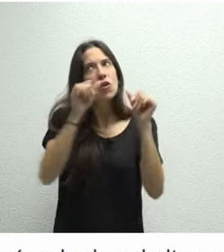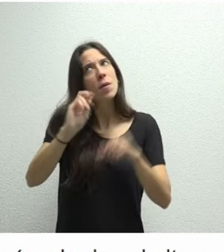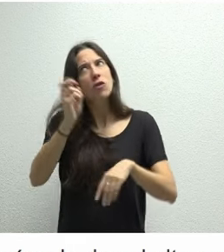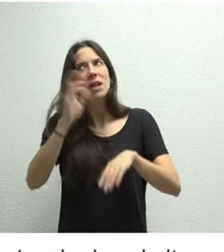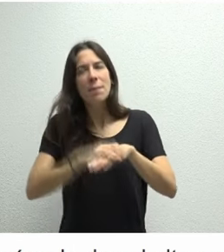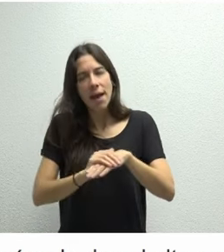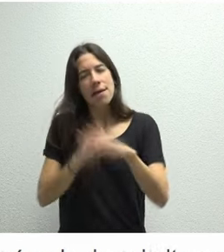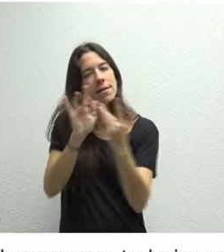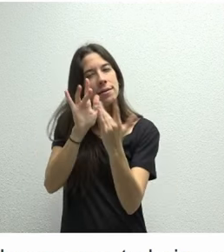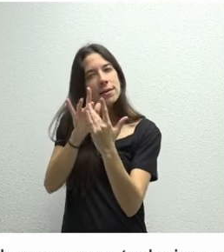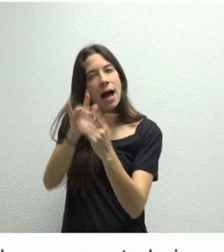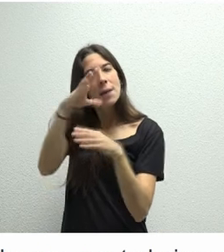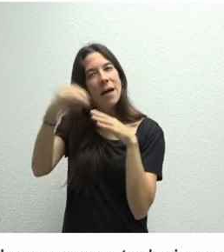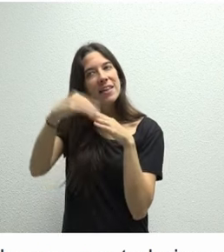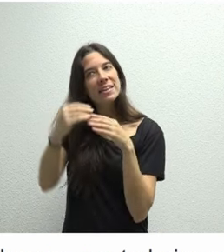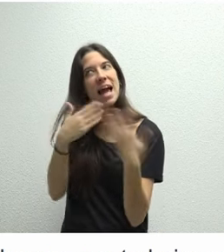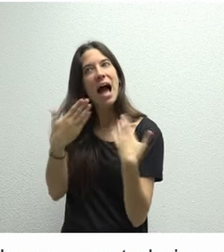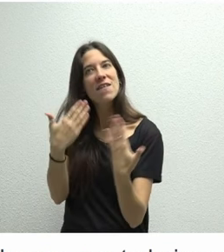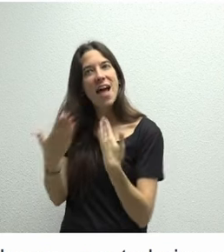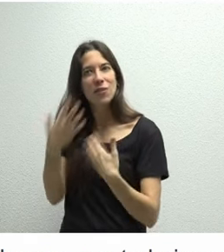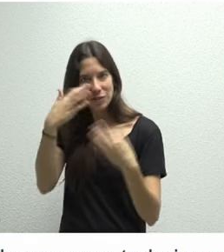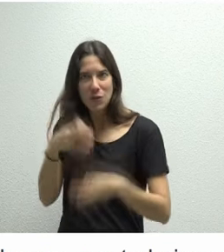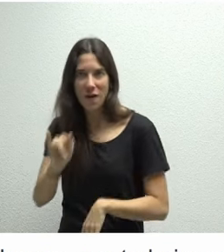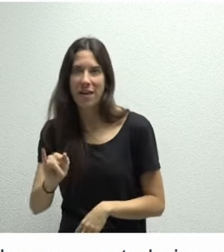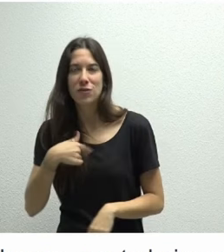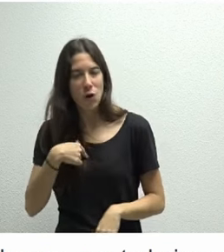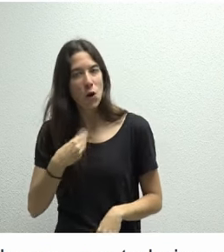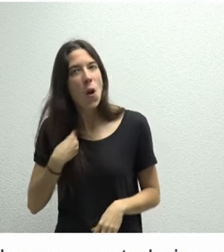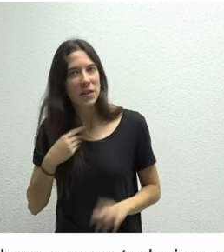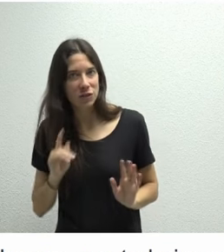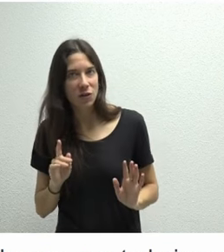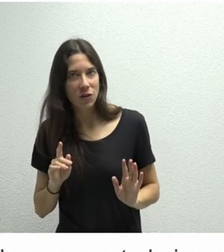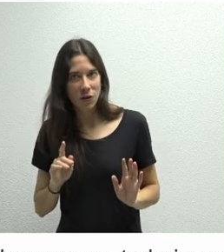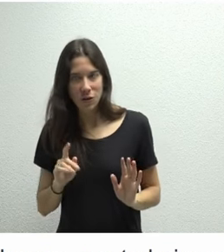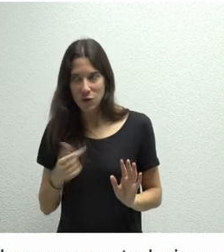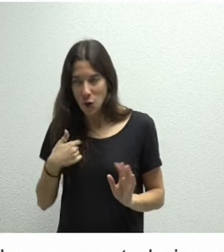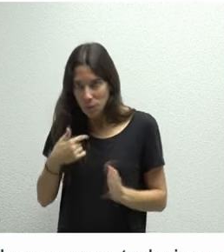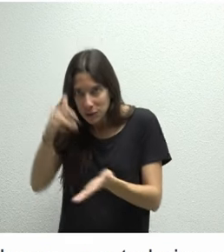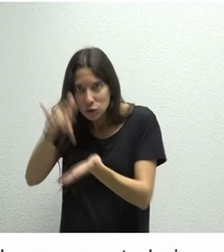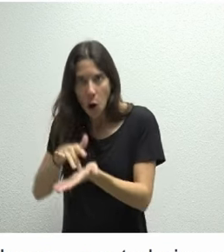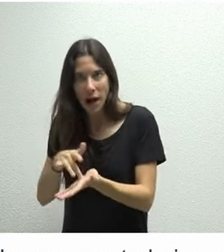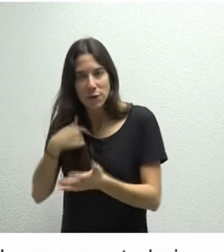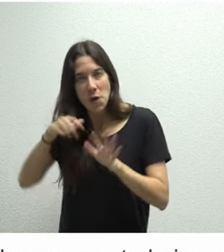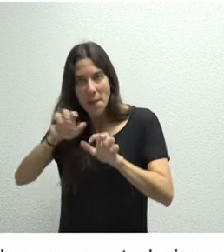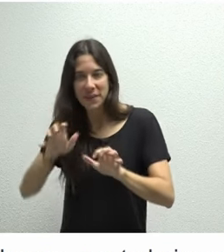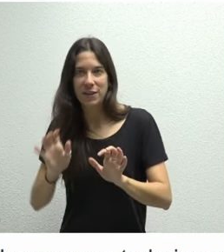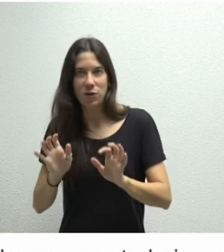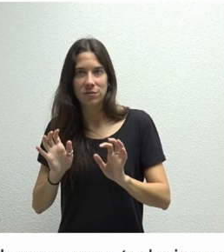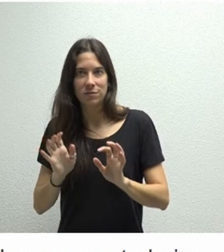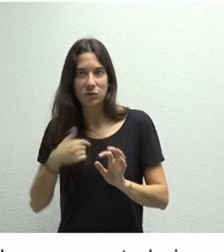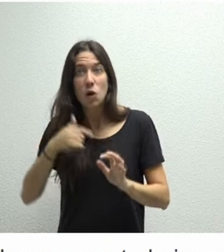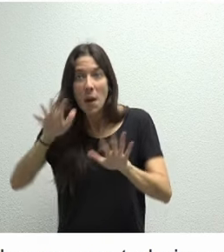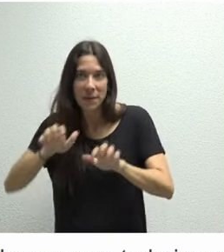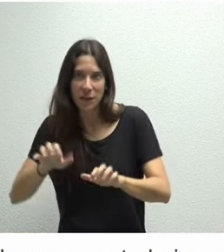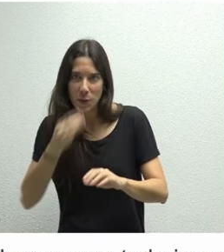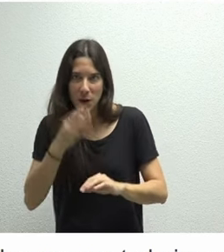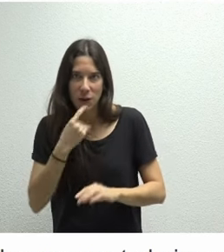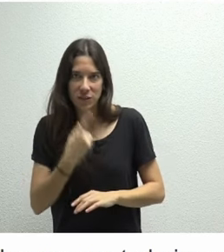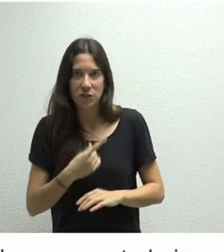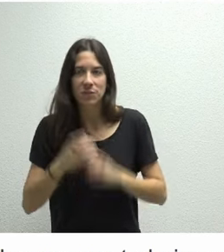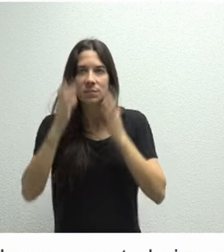palabra seguro yo lo he visto lo he vivido lo he vivido con Los profesionales lo he aprendido lo ha aprendido Mejor dicho